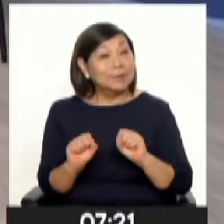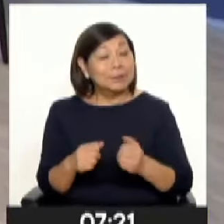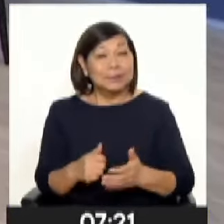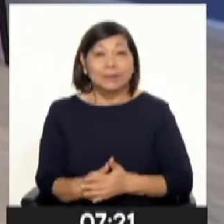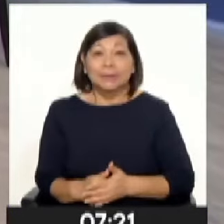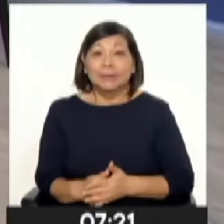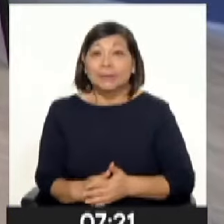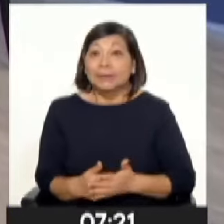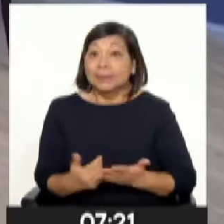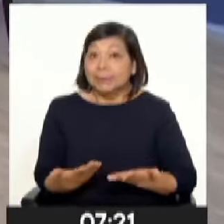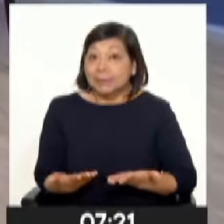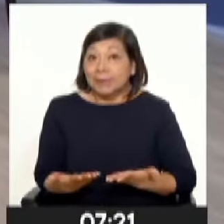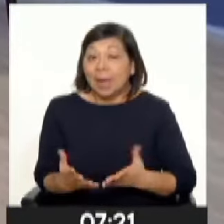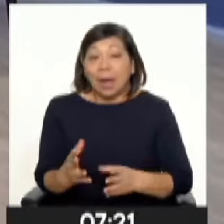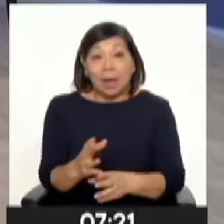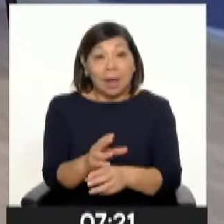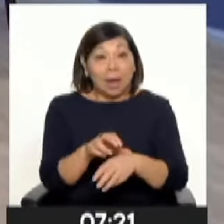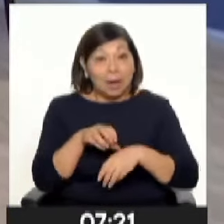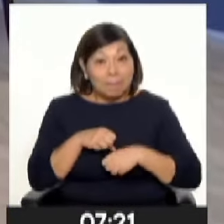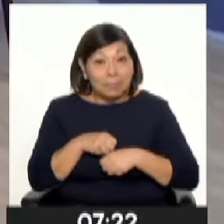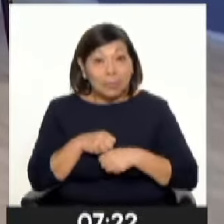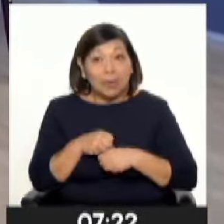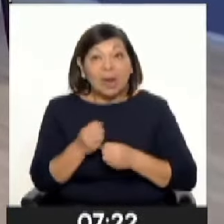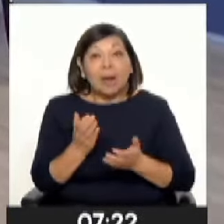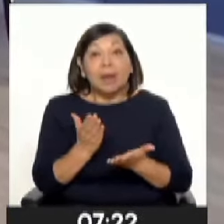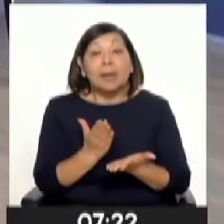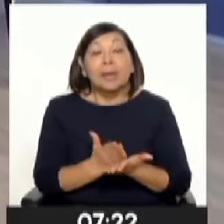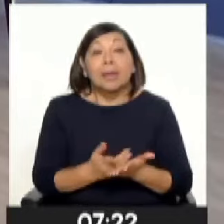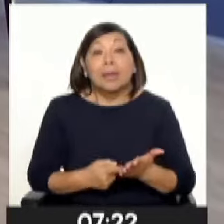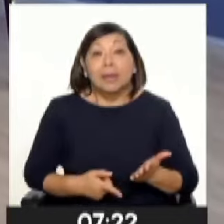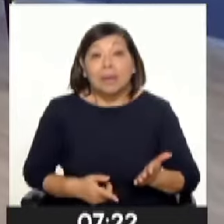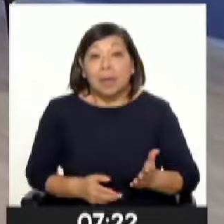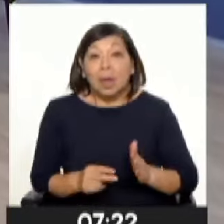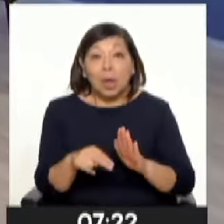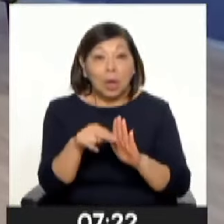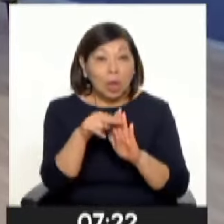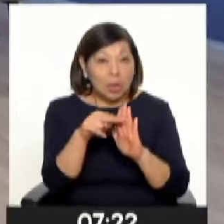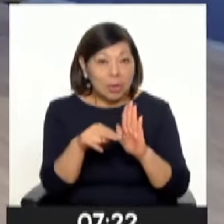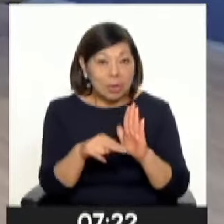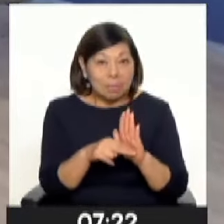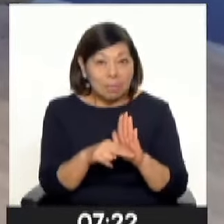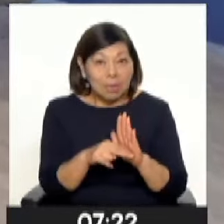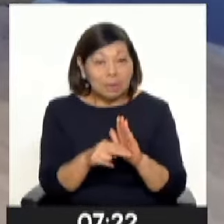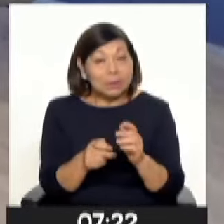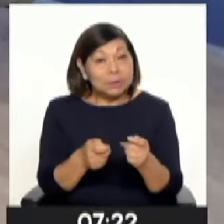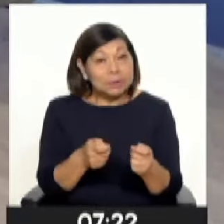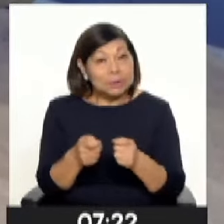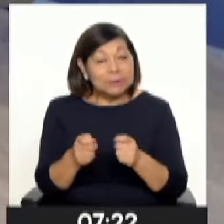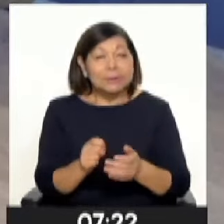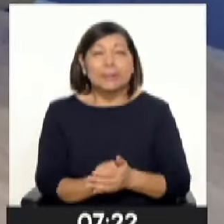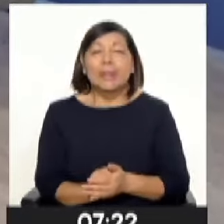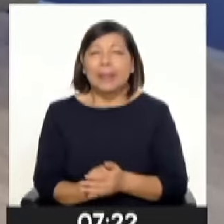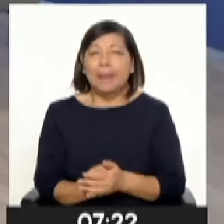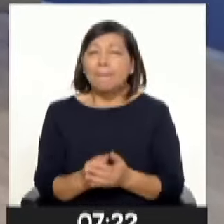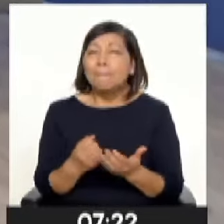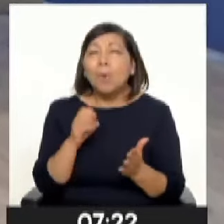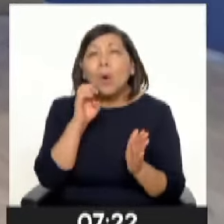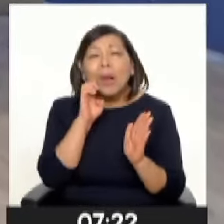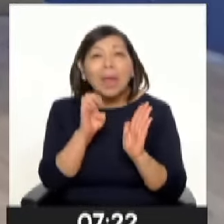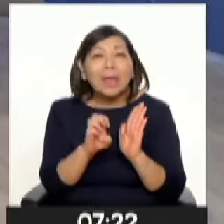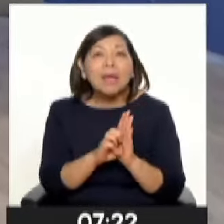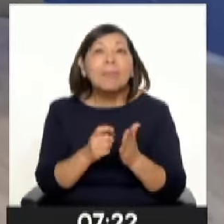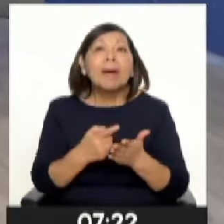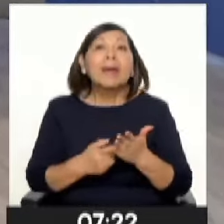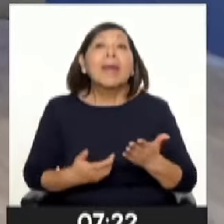que deberían adoptarse medidas, normalizarse o regularizarse, por ejemplo,